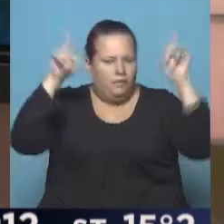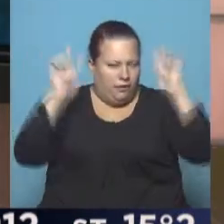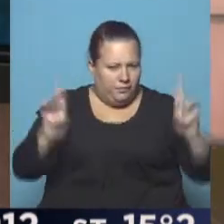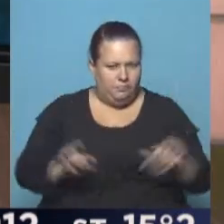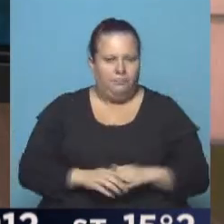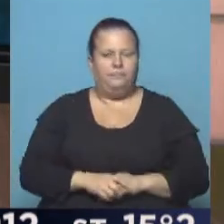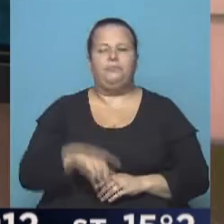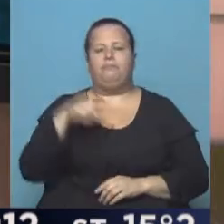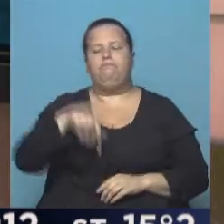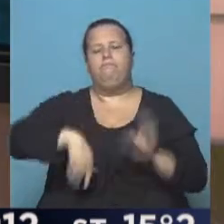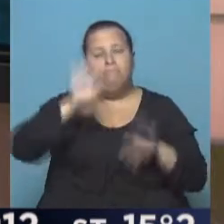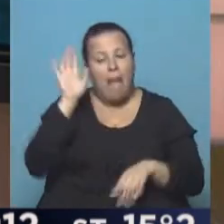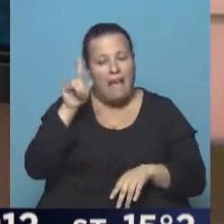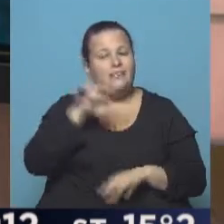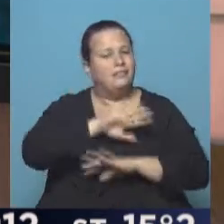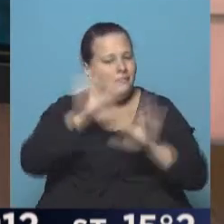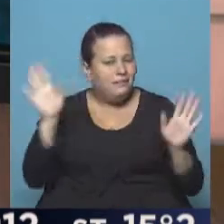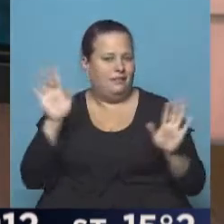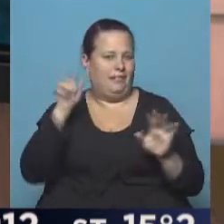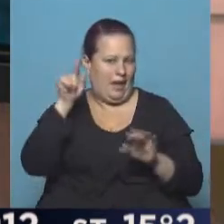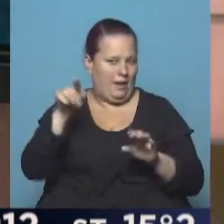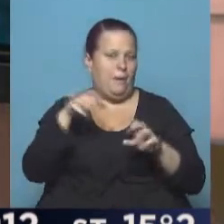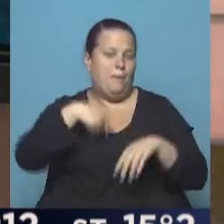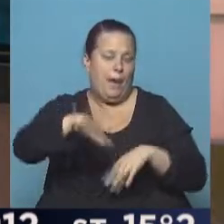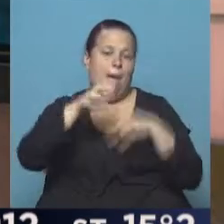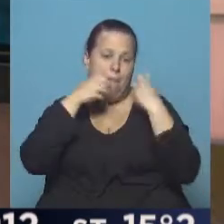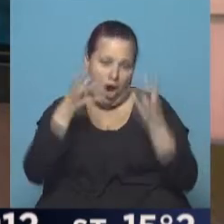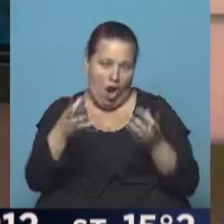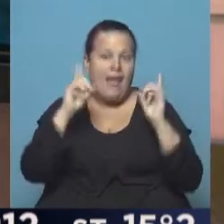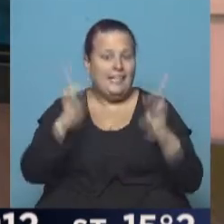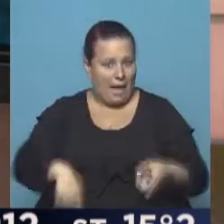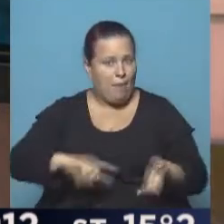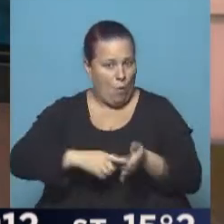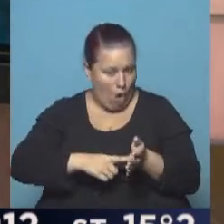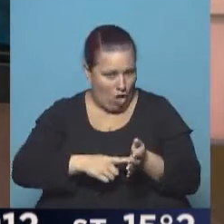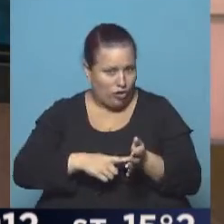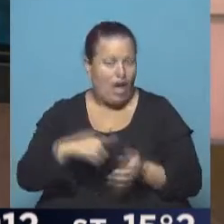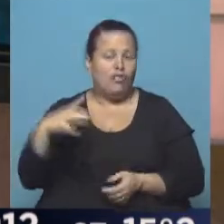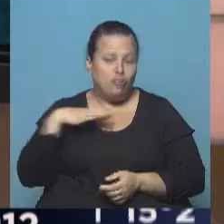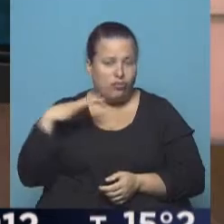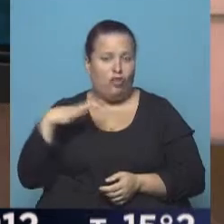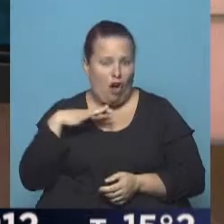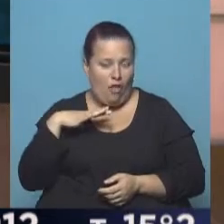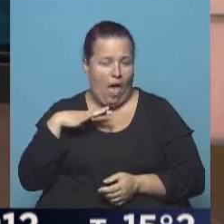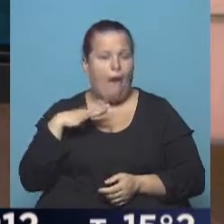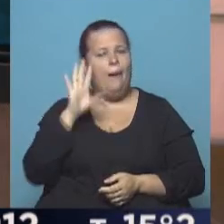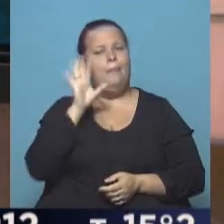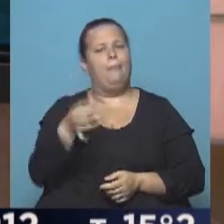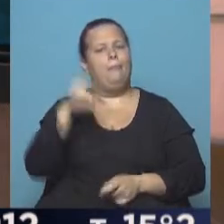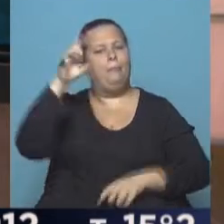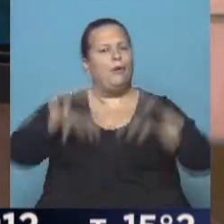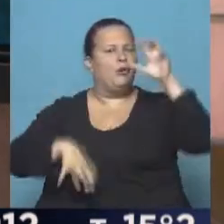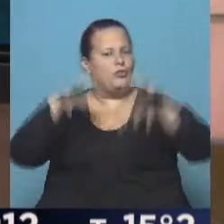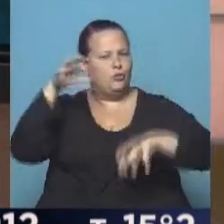La tendencia en general ya es a ir mejorando. También en la ciudad de Buenos Aires todavía se están registrando